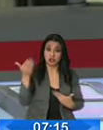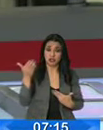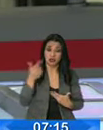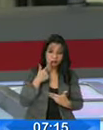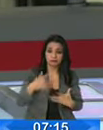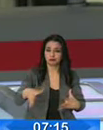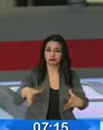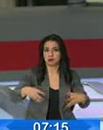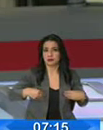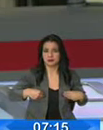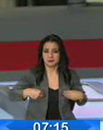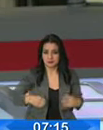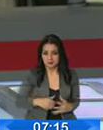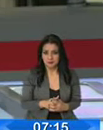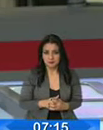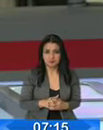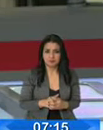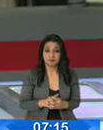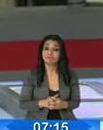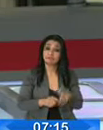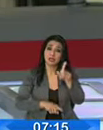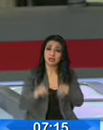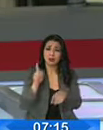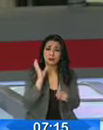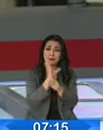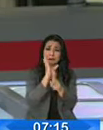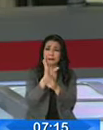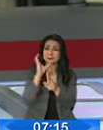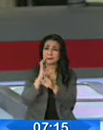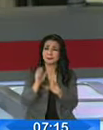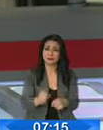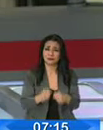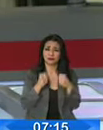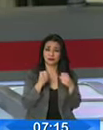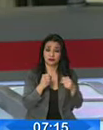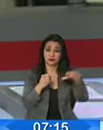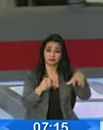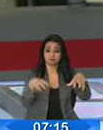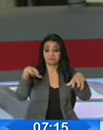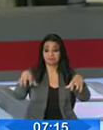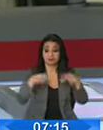del partido oficialista. Las críticas suben de tono desde la ala correísta.